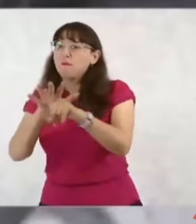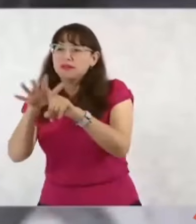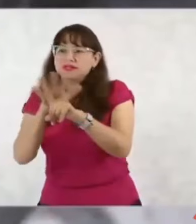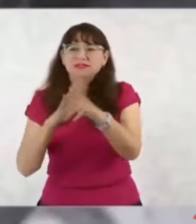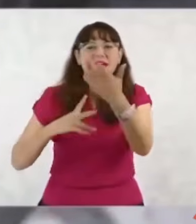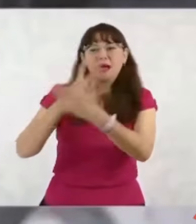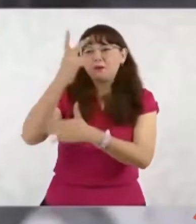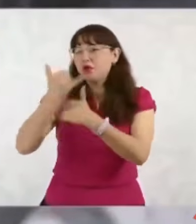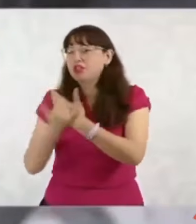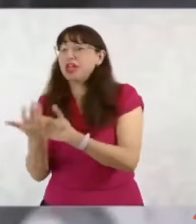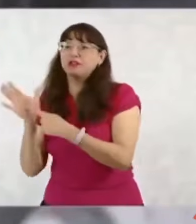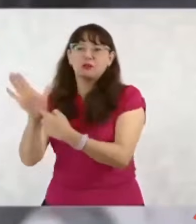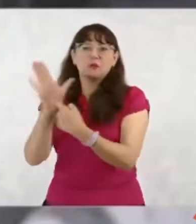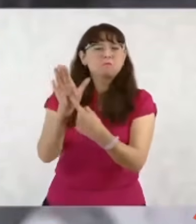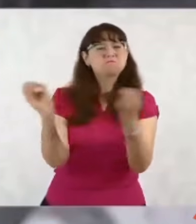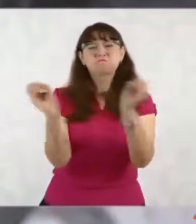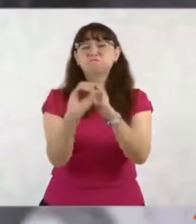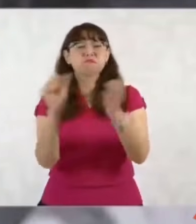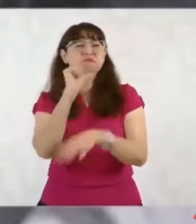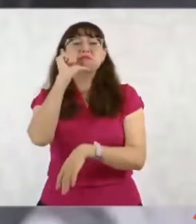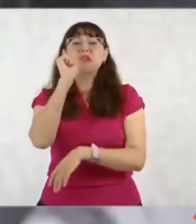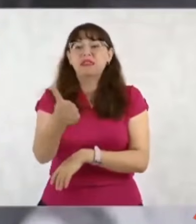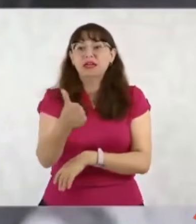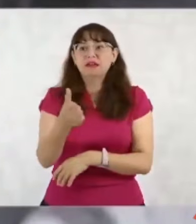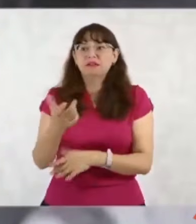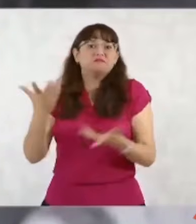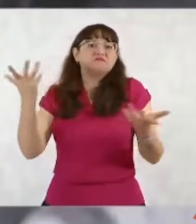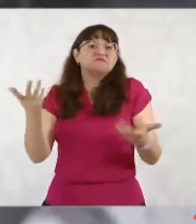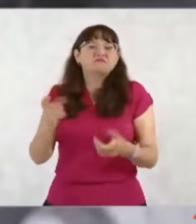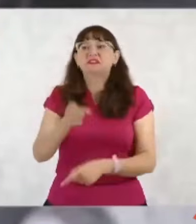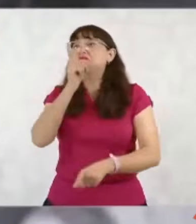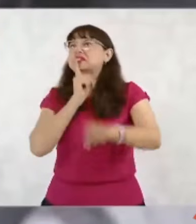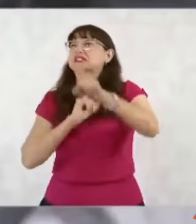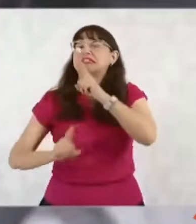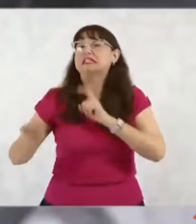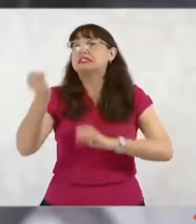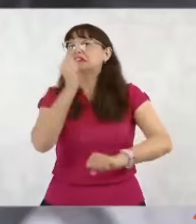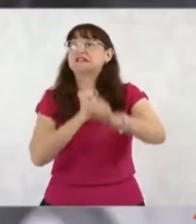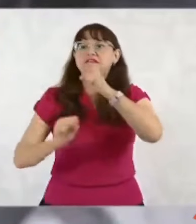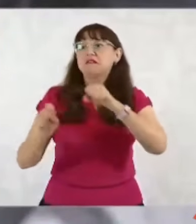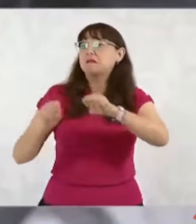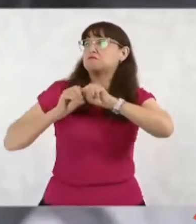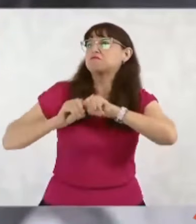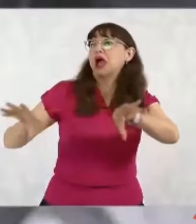utilizan esto para atacar al proyecto que representamos.